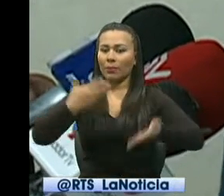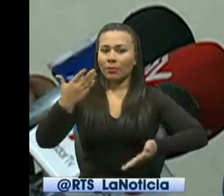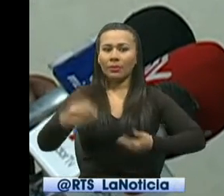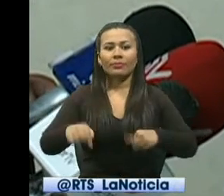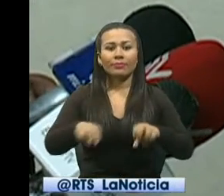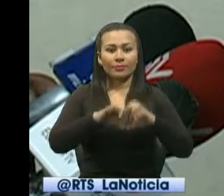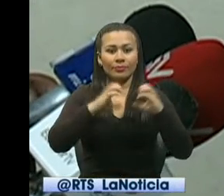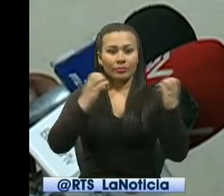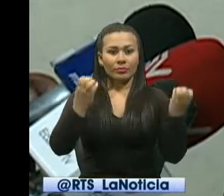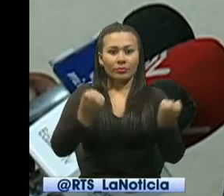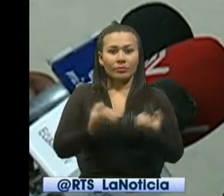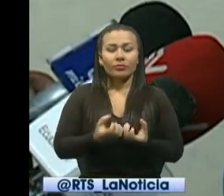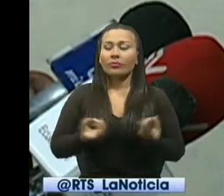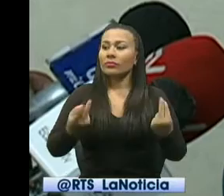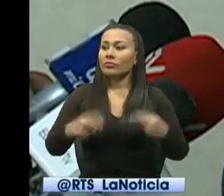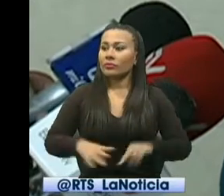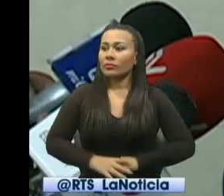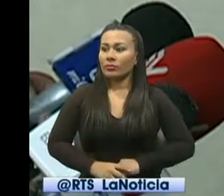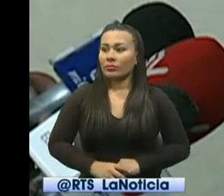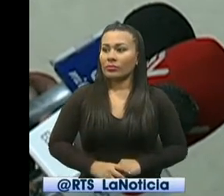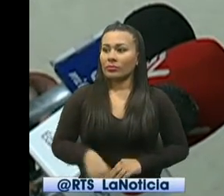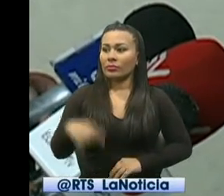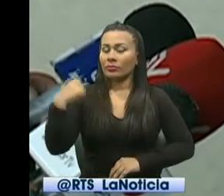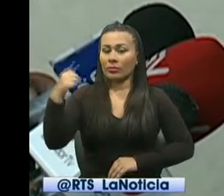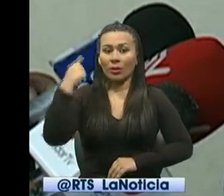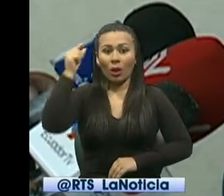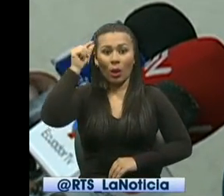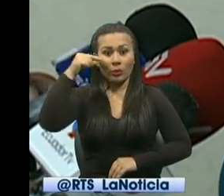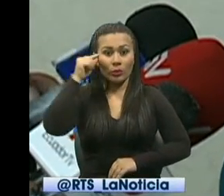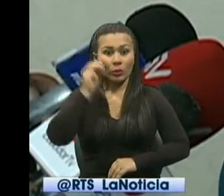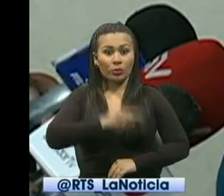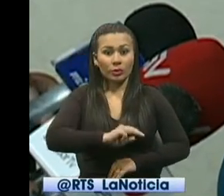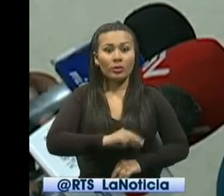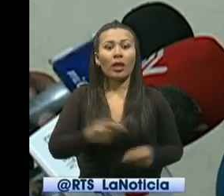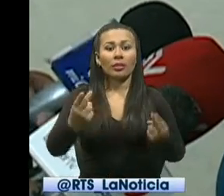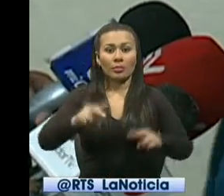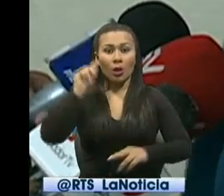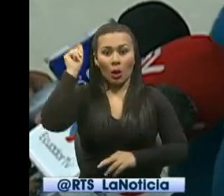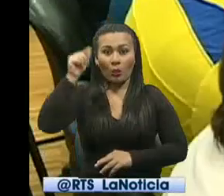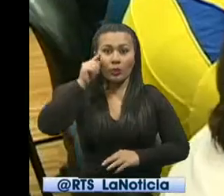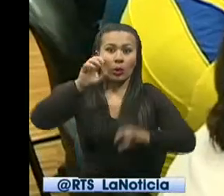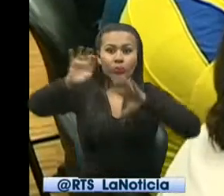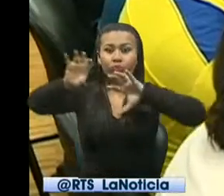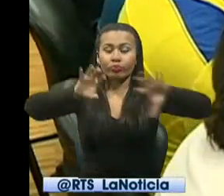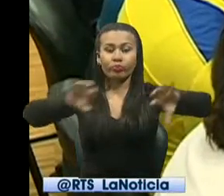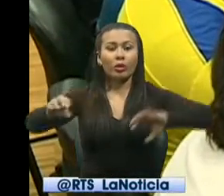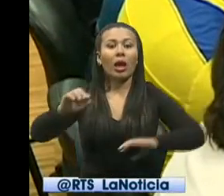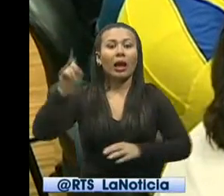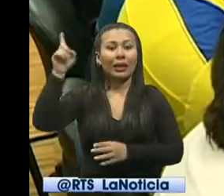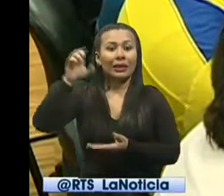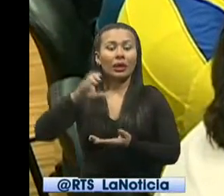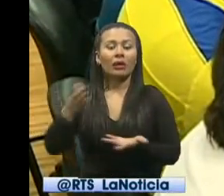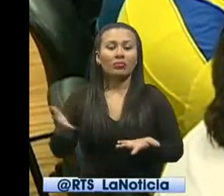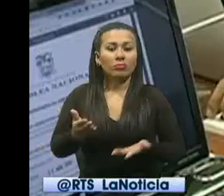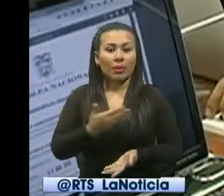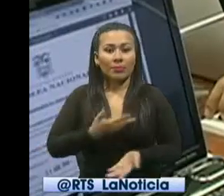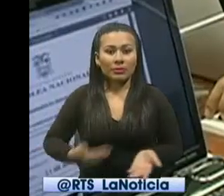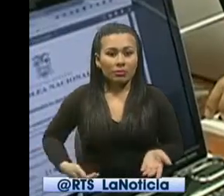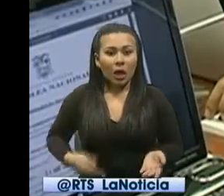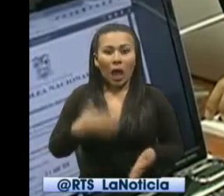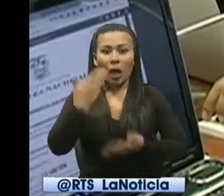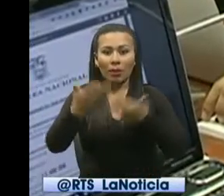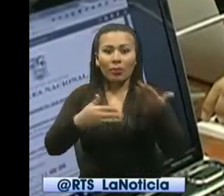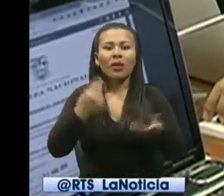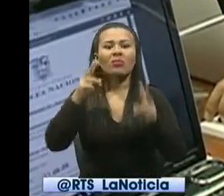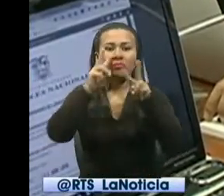cómo intervienen los gobiernos, no solamente el gobierno central, sino también los gobiernos autónomos descentralizados. La comisión espera continuar el análisis del